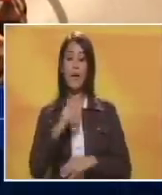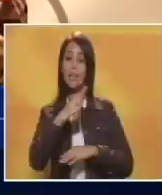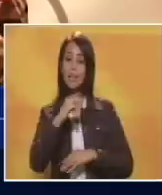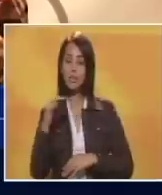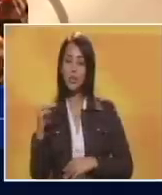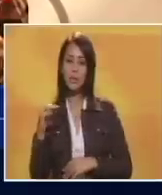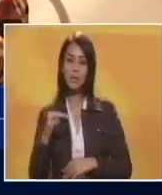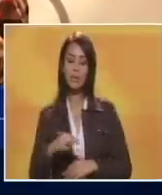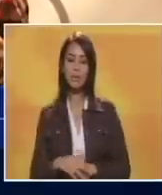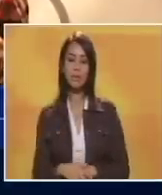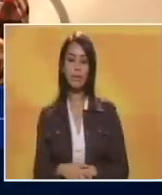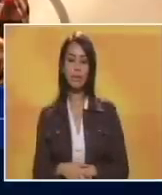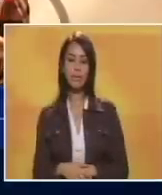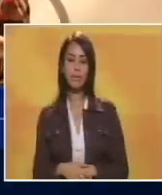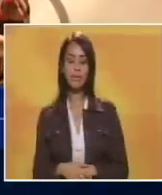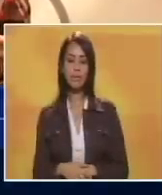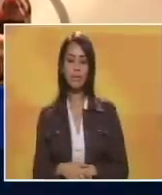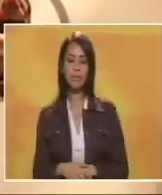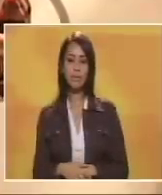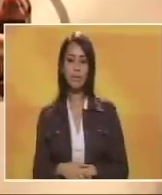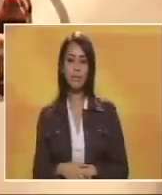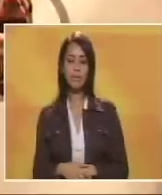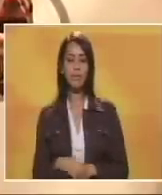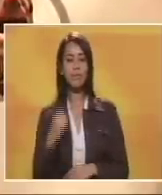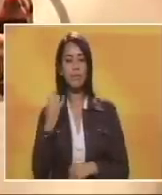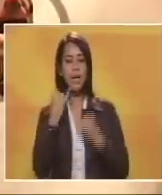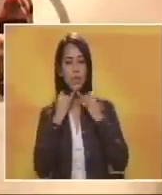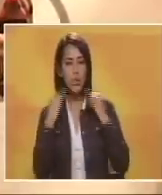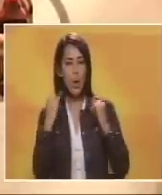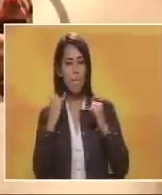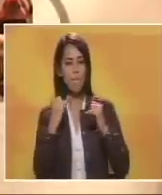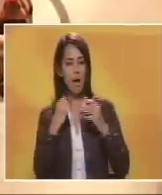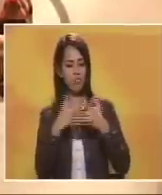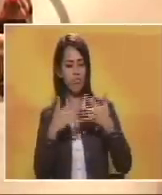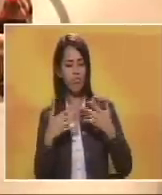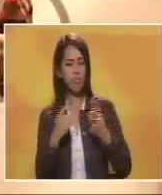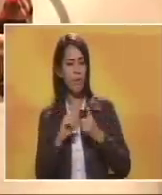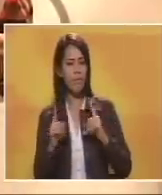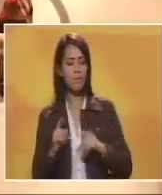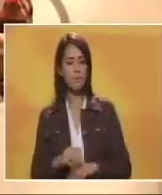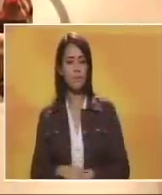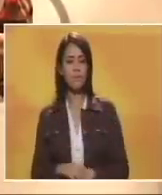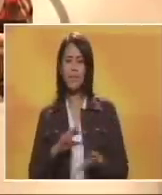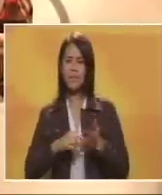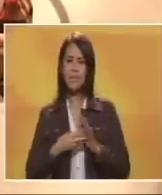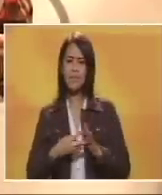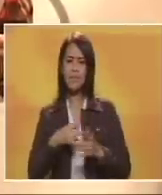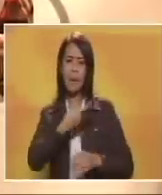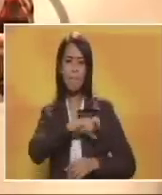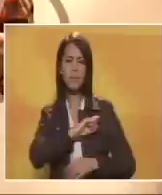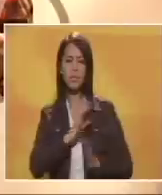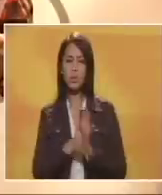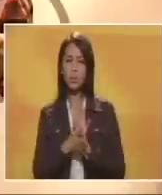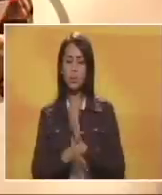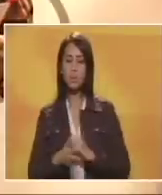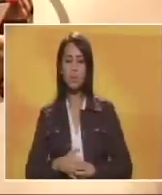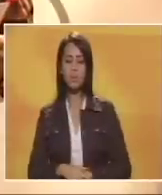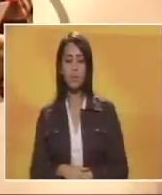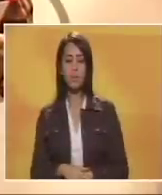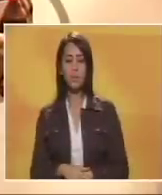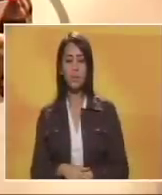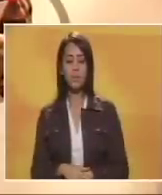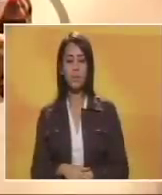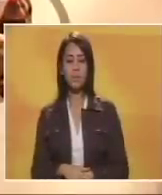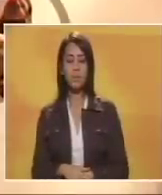Indonesia, tak kenal maka tak sayang, que significa en español, si